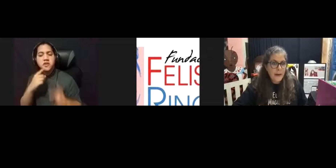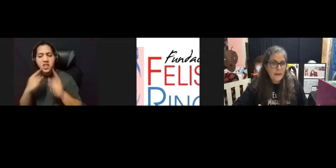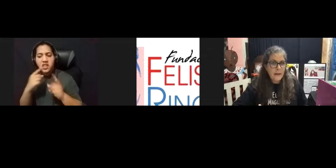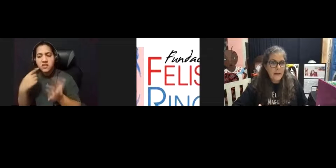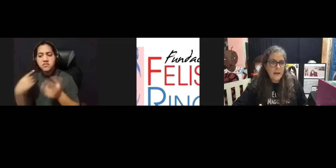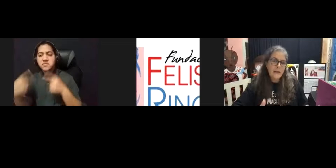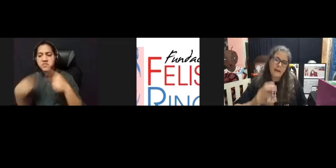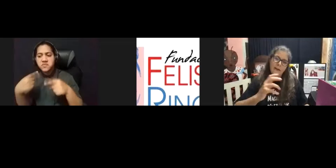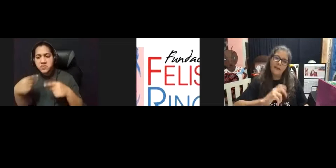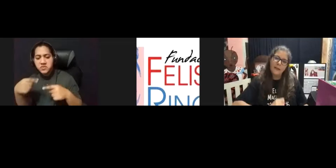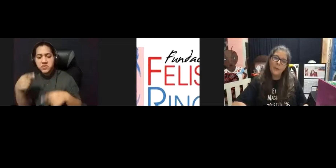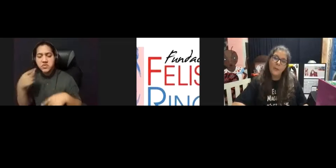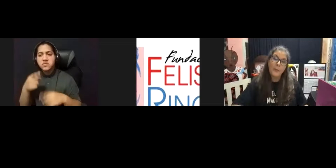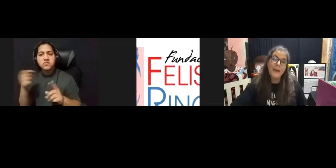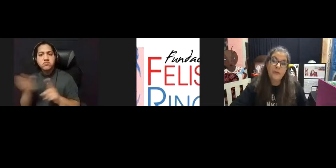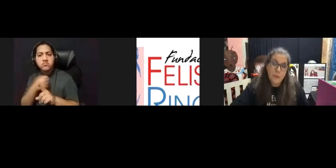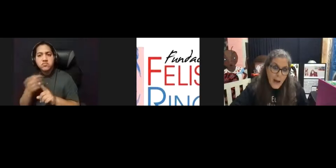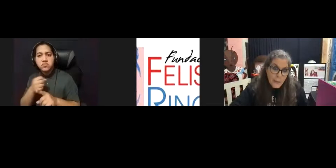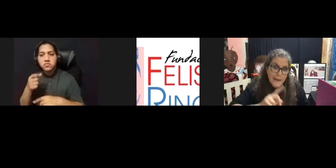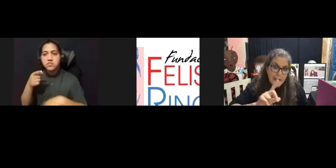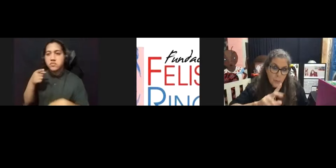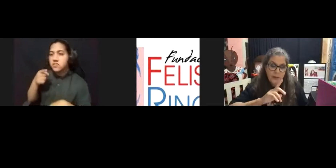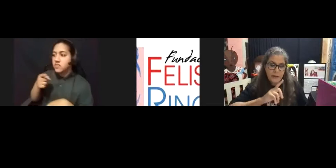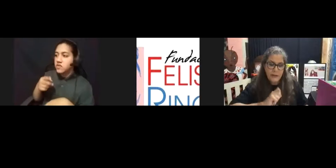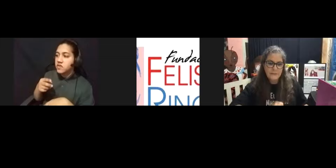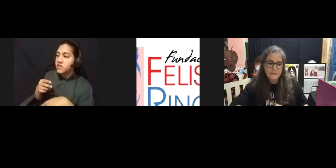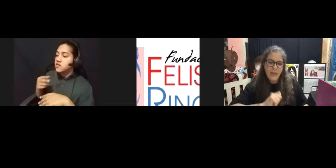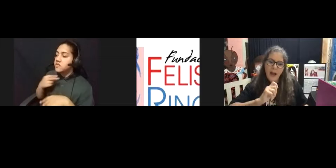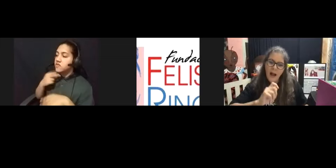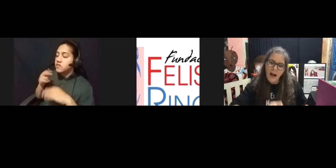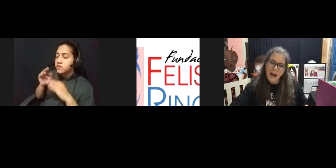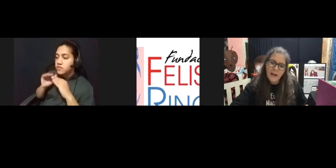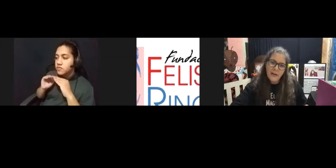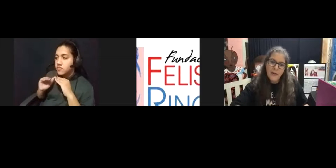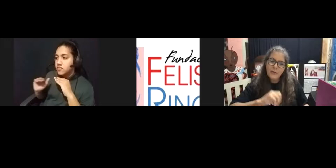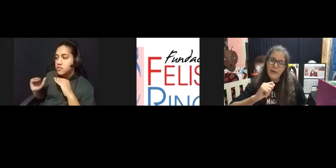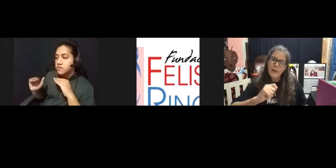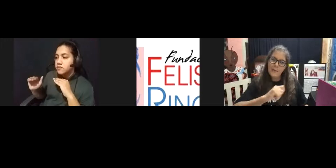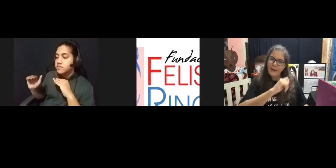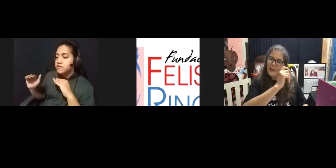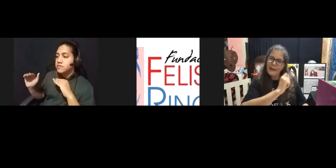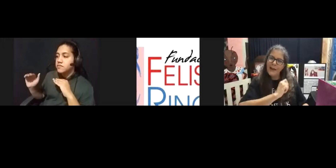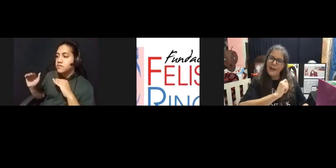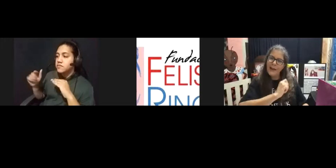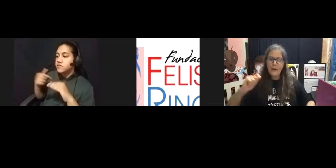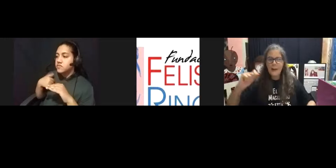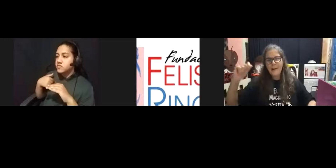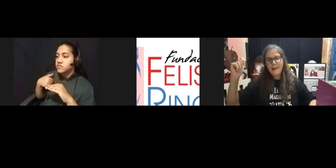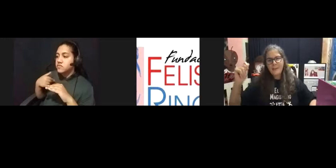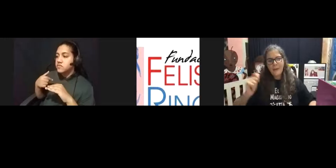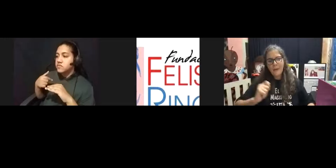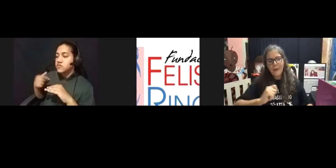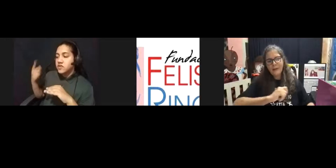vas a pegar? Y él le dice con voz bien suave y dulce, yo te voy a pasar la